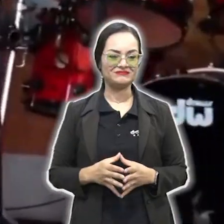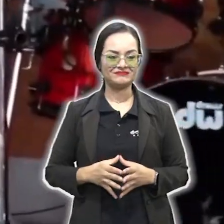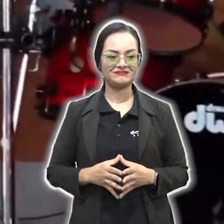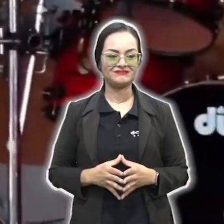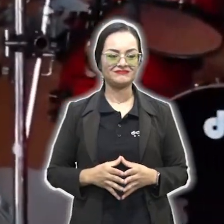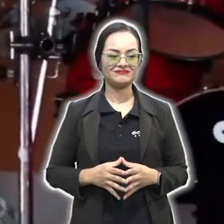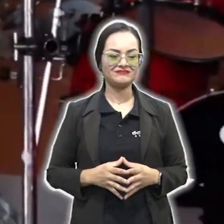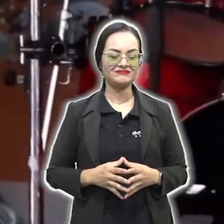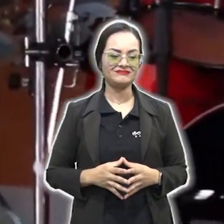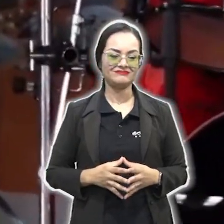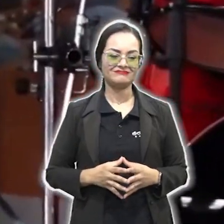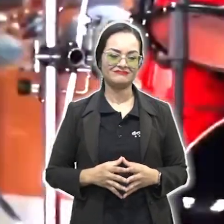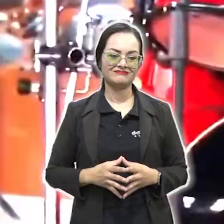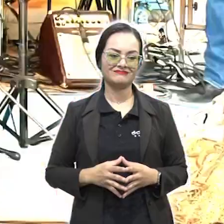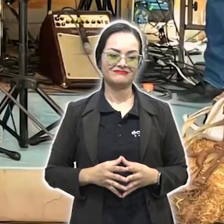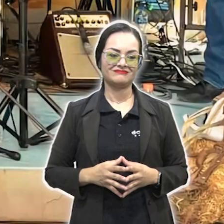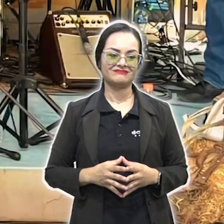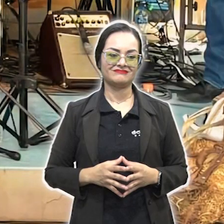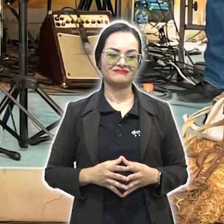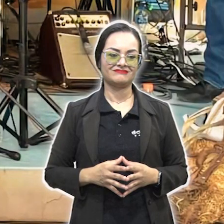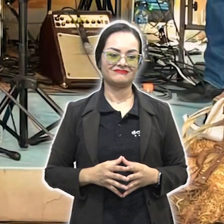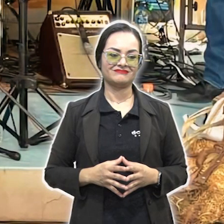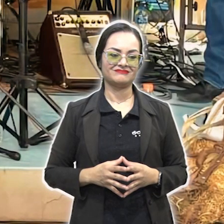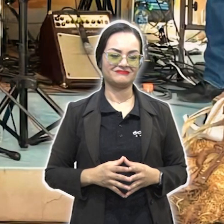Ahora sí estamos con la foto, mira.